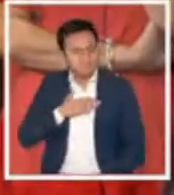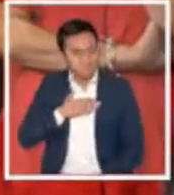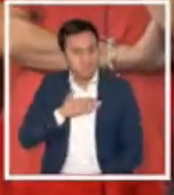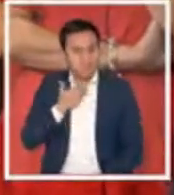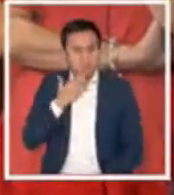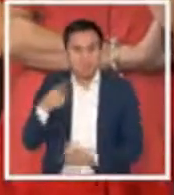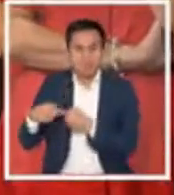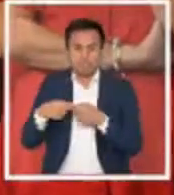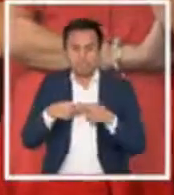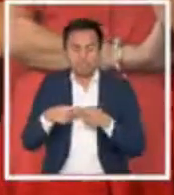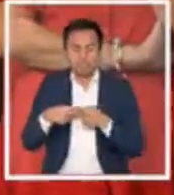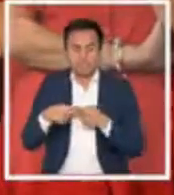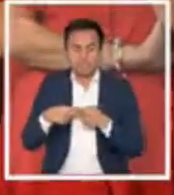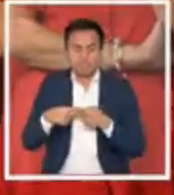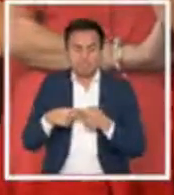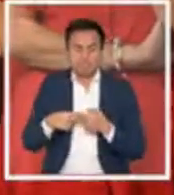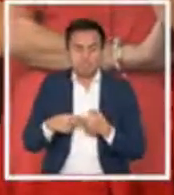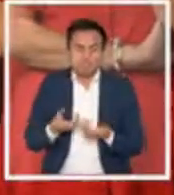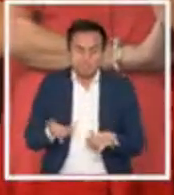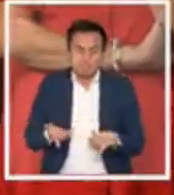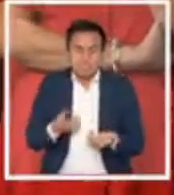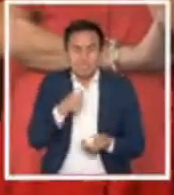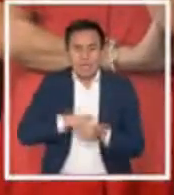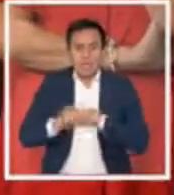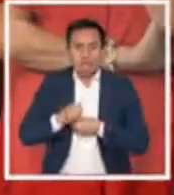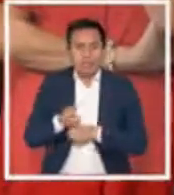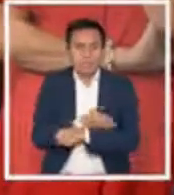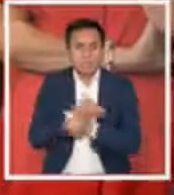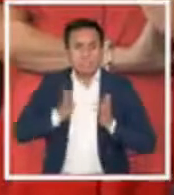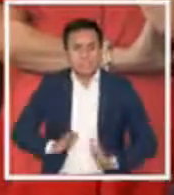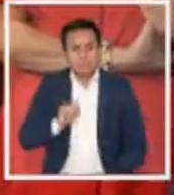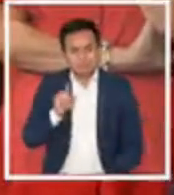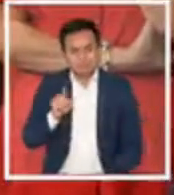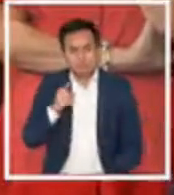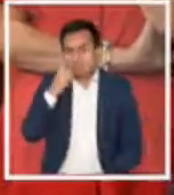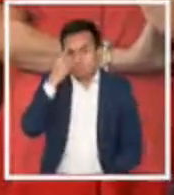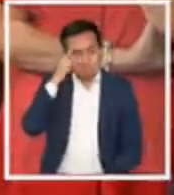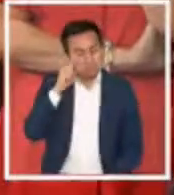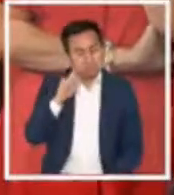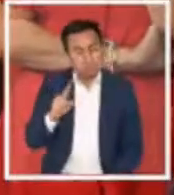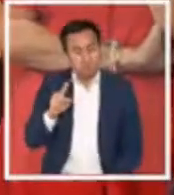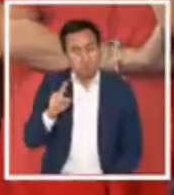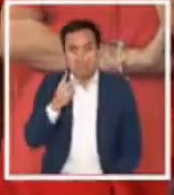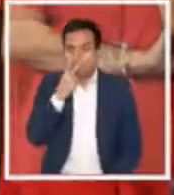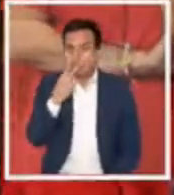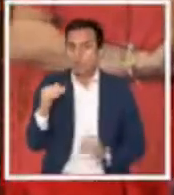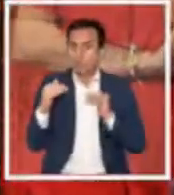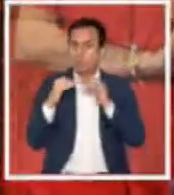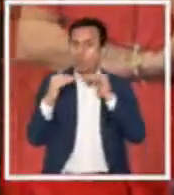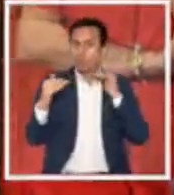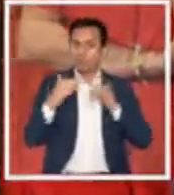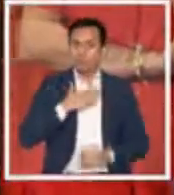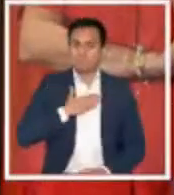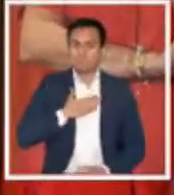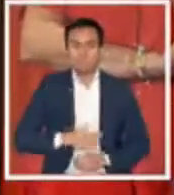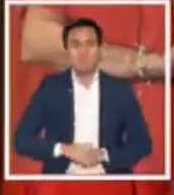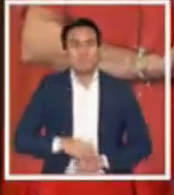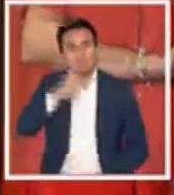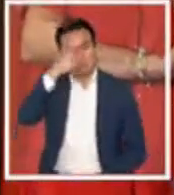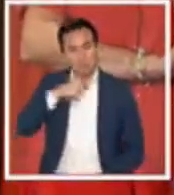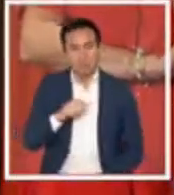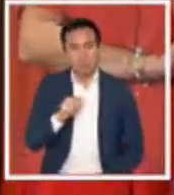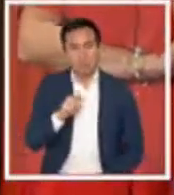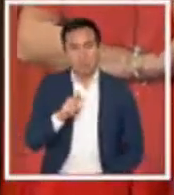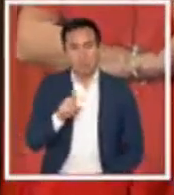y por la sociedad. Nací 100 años antes que tú. Sin embargo, te veo igual a mí. Soy